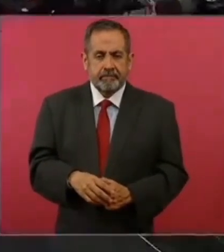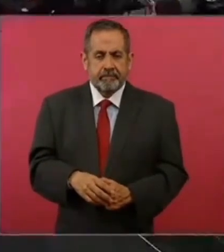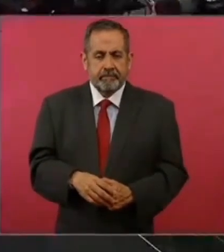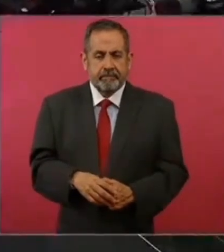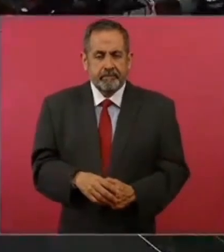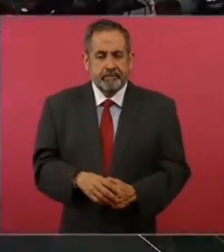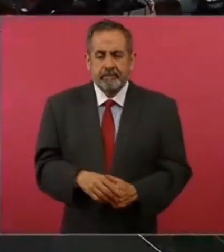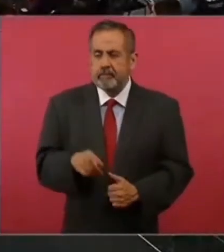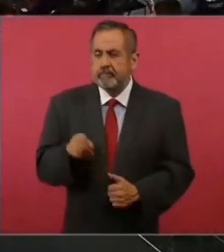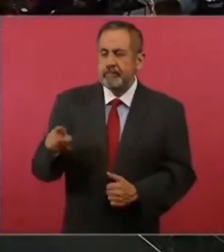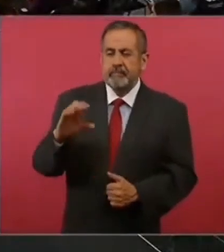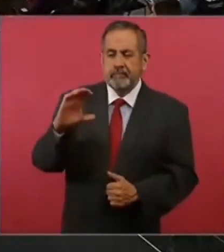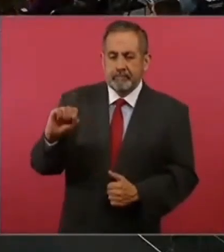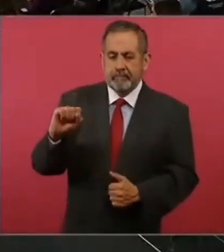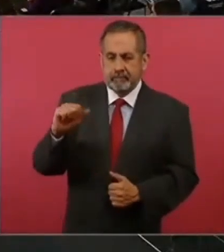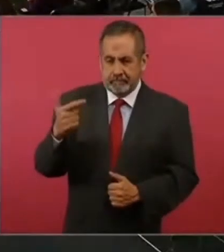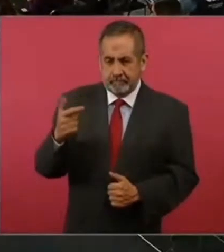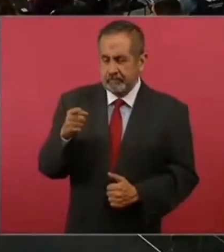A Carlos Salinas,